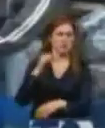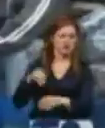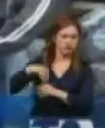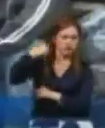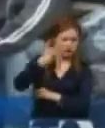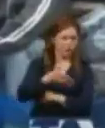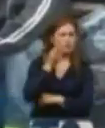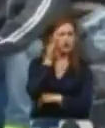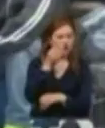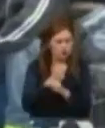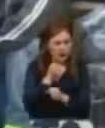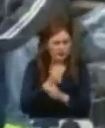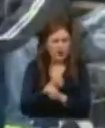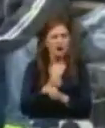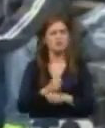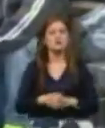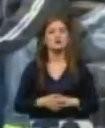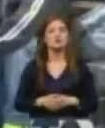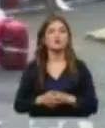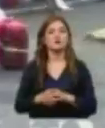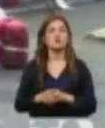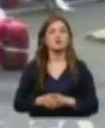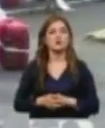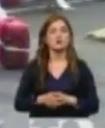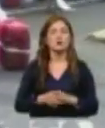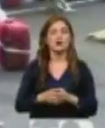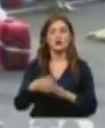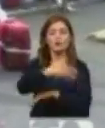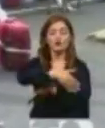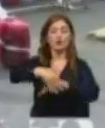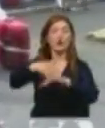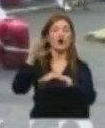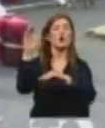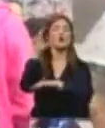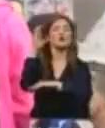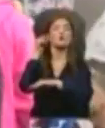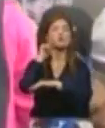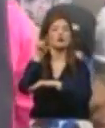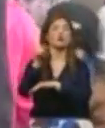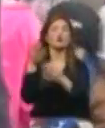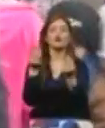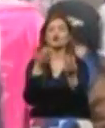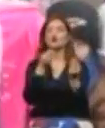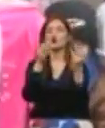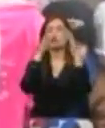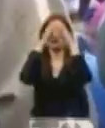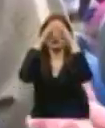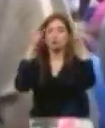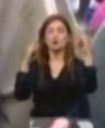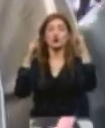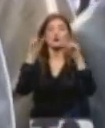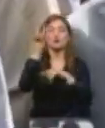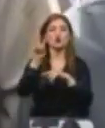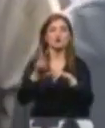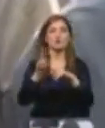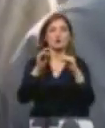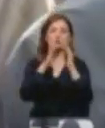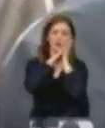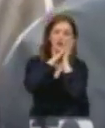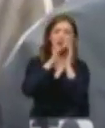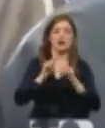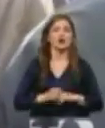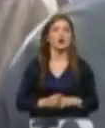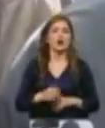todos en el límite fronterizo son varios los venezolanos que se han instalado hasta poder legalizar su ingreso en mi parte tenía